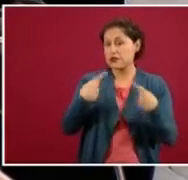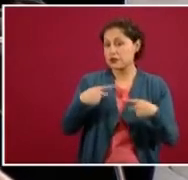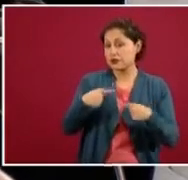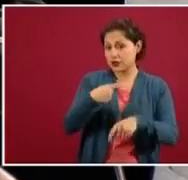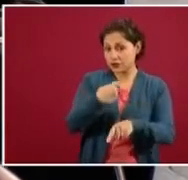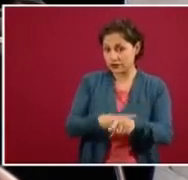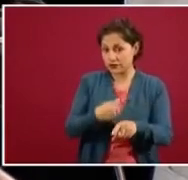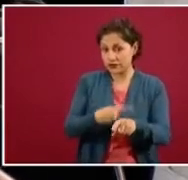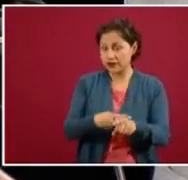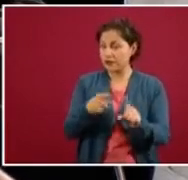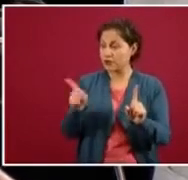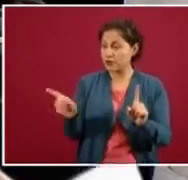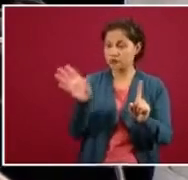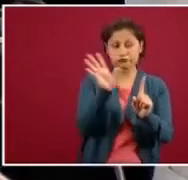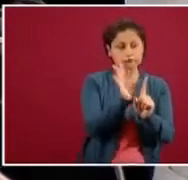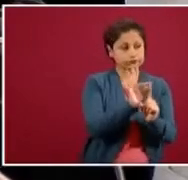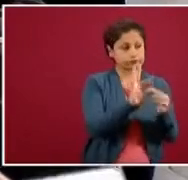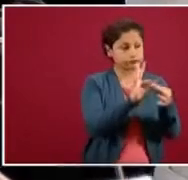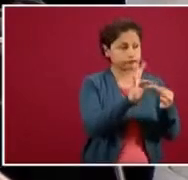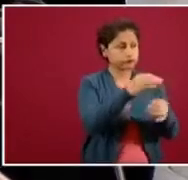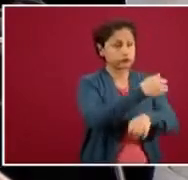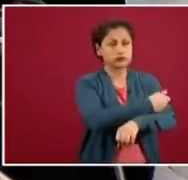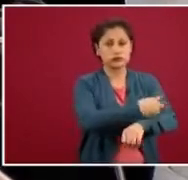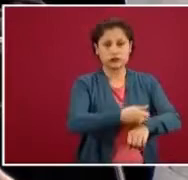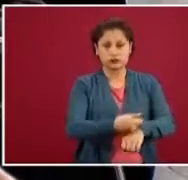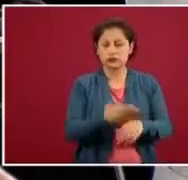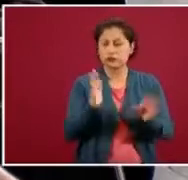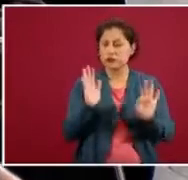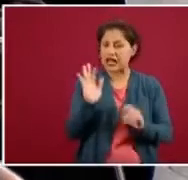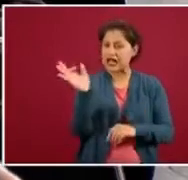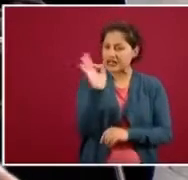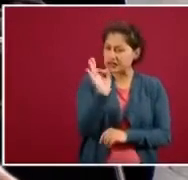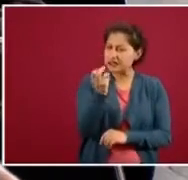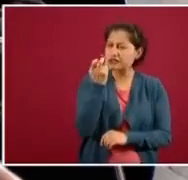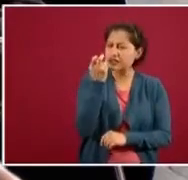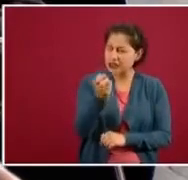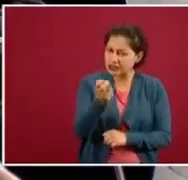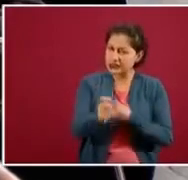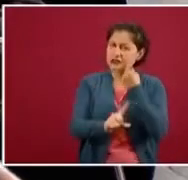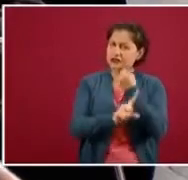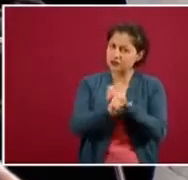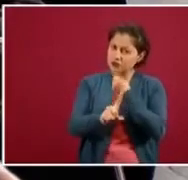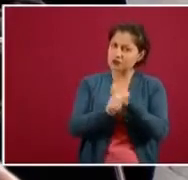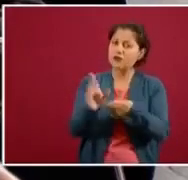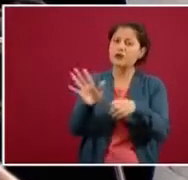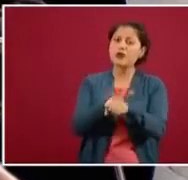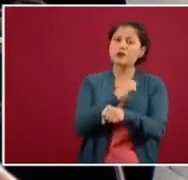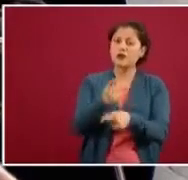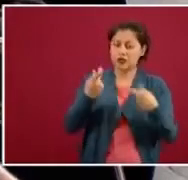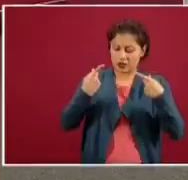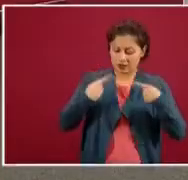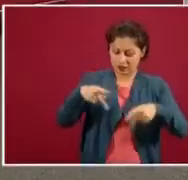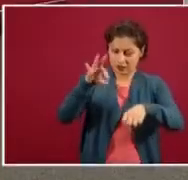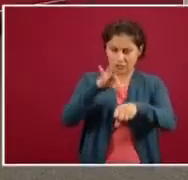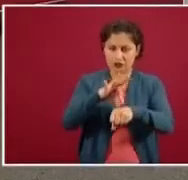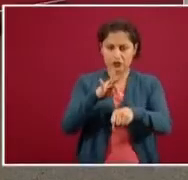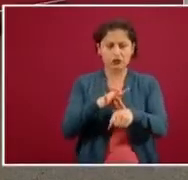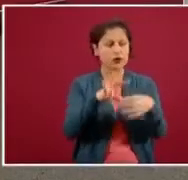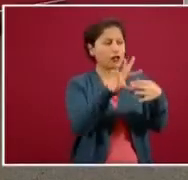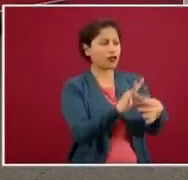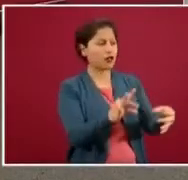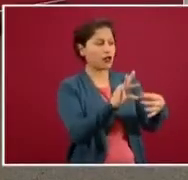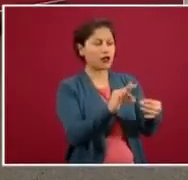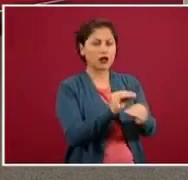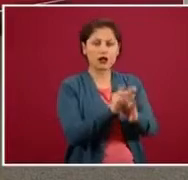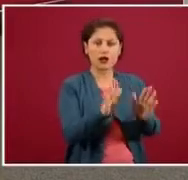coronavirus. Ese es quizá el mayor de los enojos, que no tienen mucha comunicación, que el médico no les da informes y por eso la gente